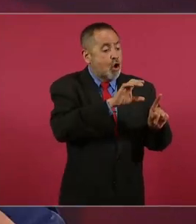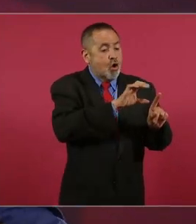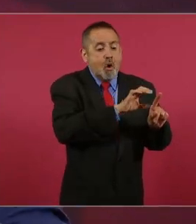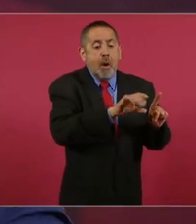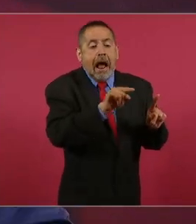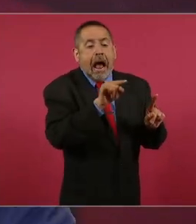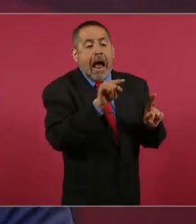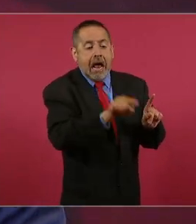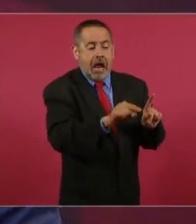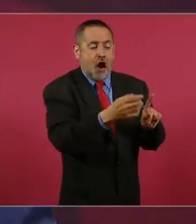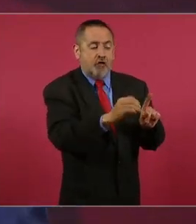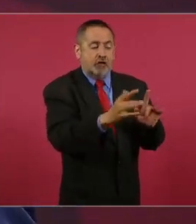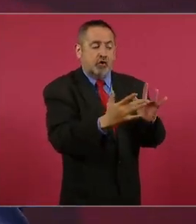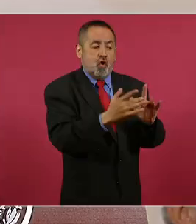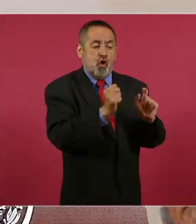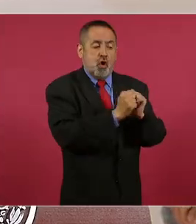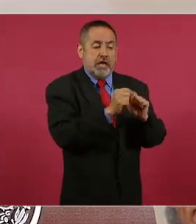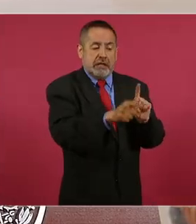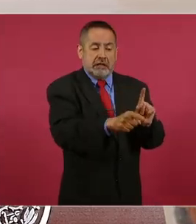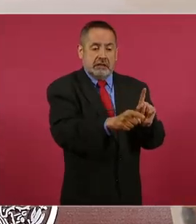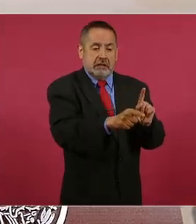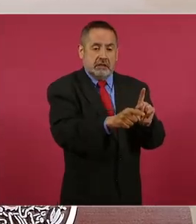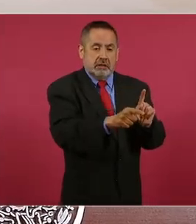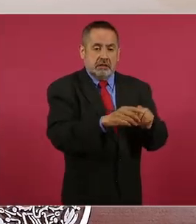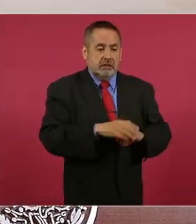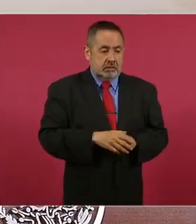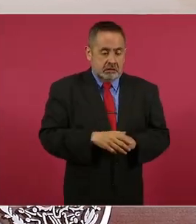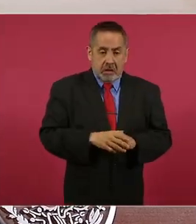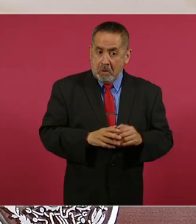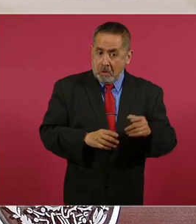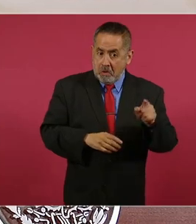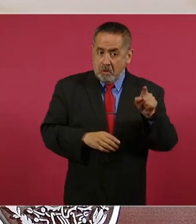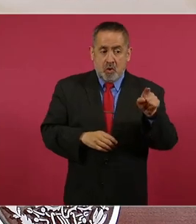este hospital, esta oficina pública.